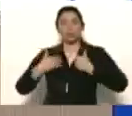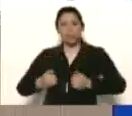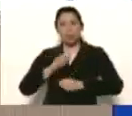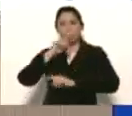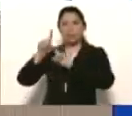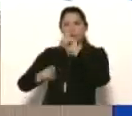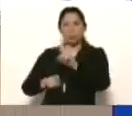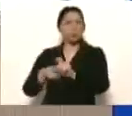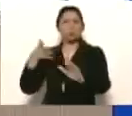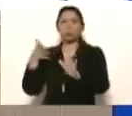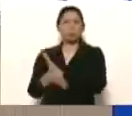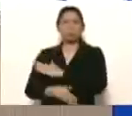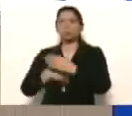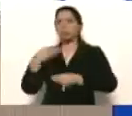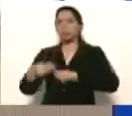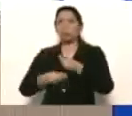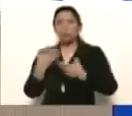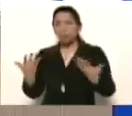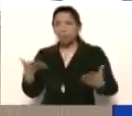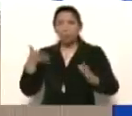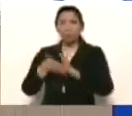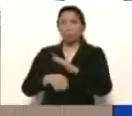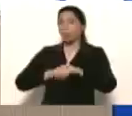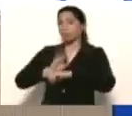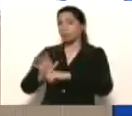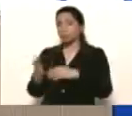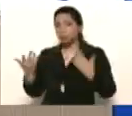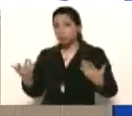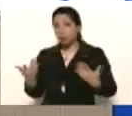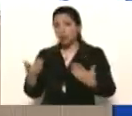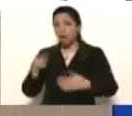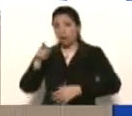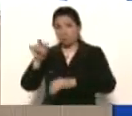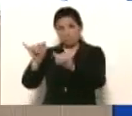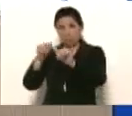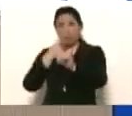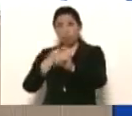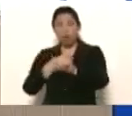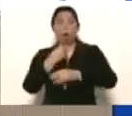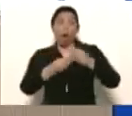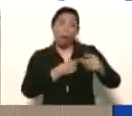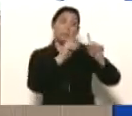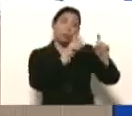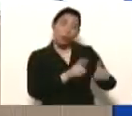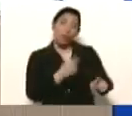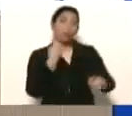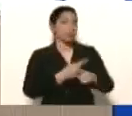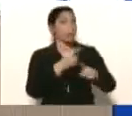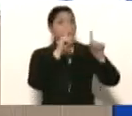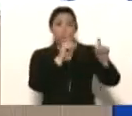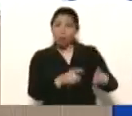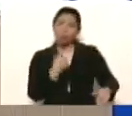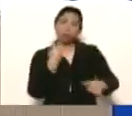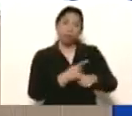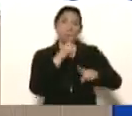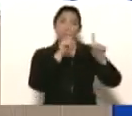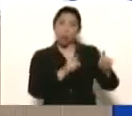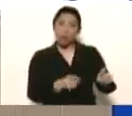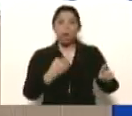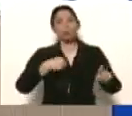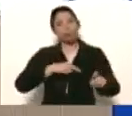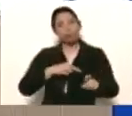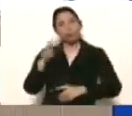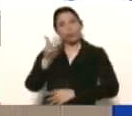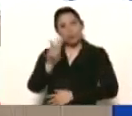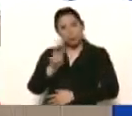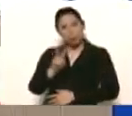que debía hacerse con el hobbit 19 él dijo hagan pruebas hagan pruebas venezuela se encuentra entre los países